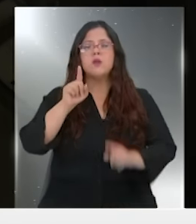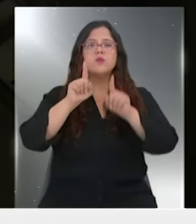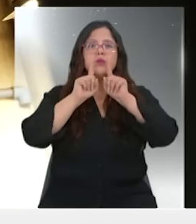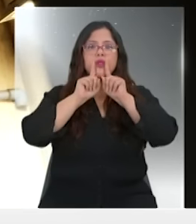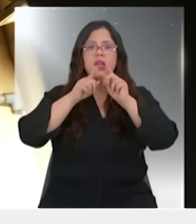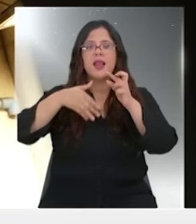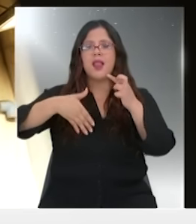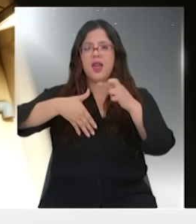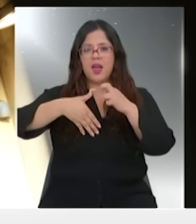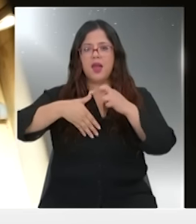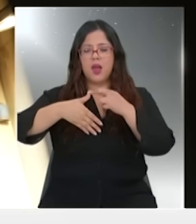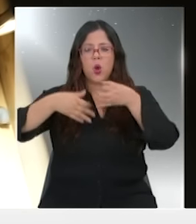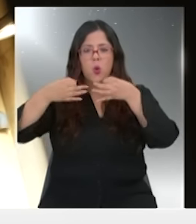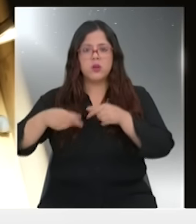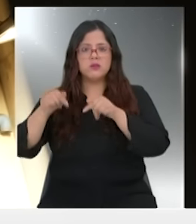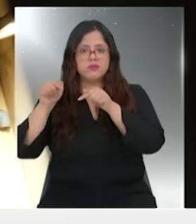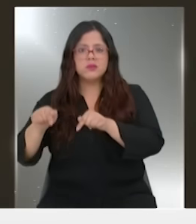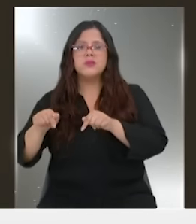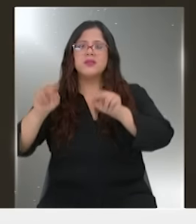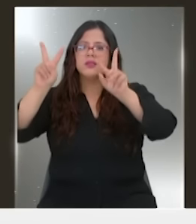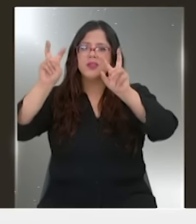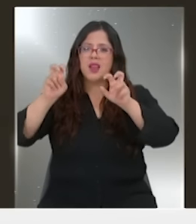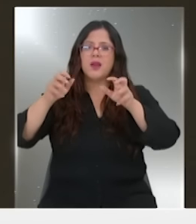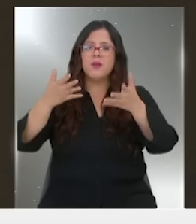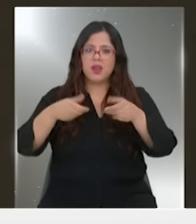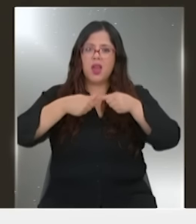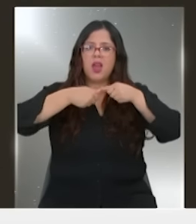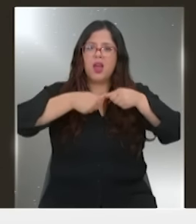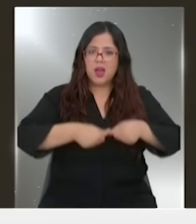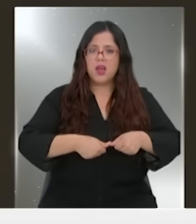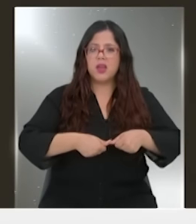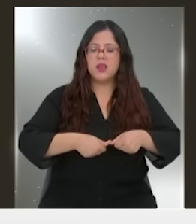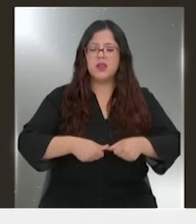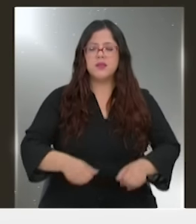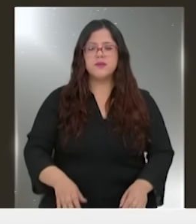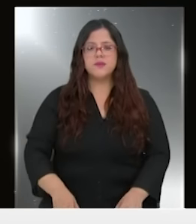Panamericano, donde habría ocurrido el supuesto ataque sexual.